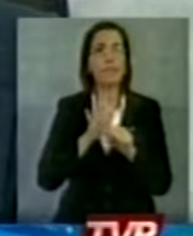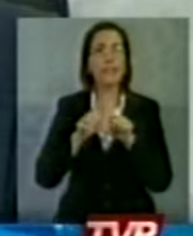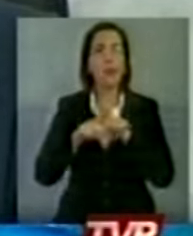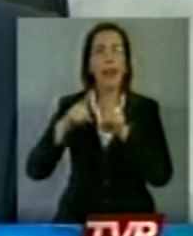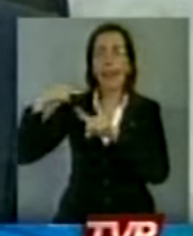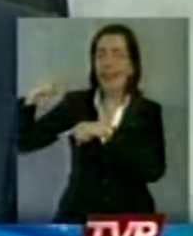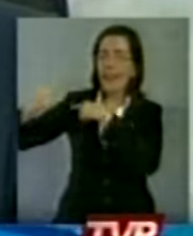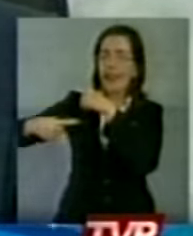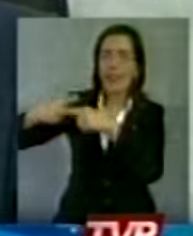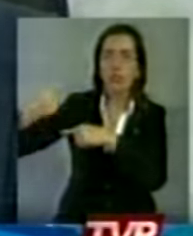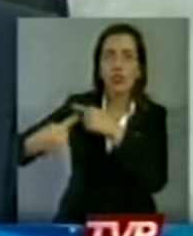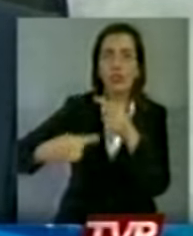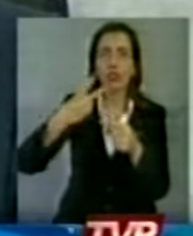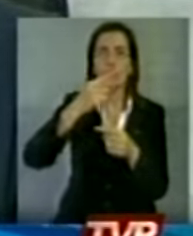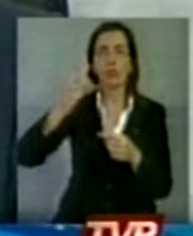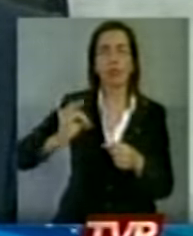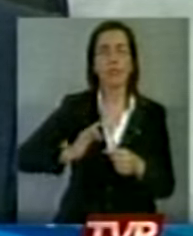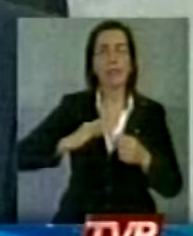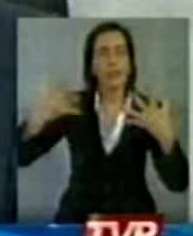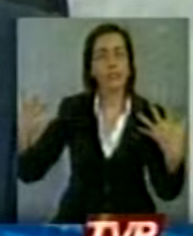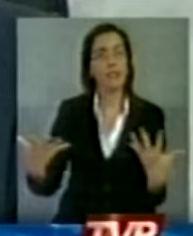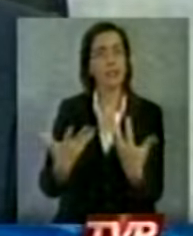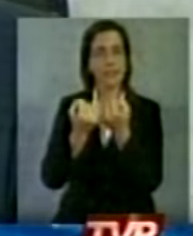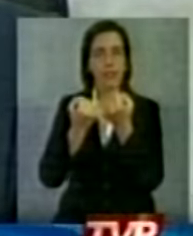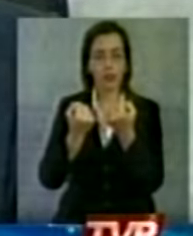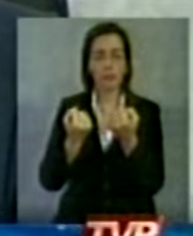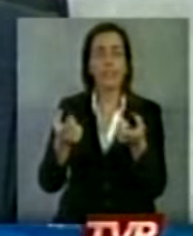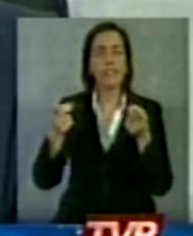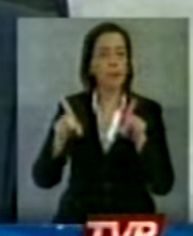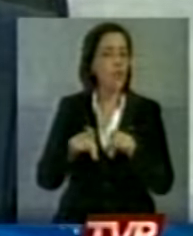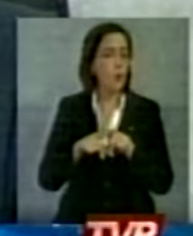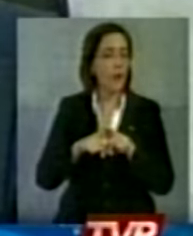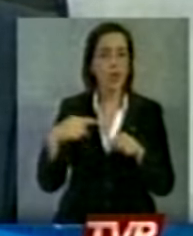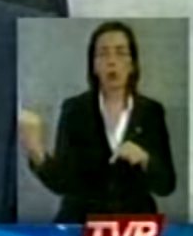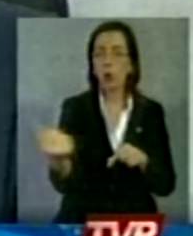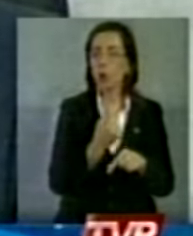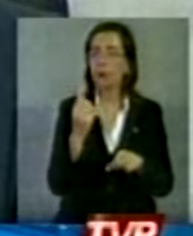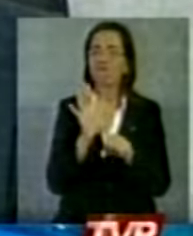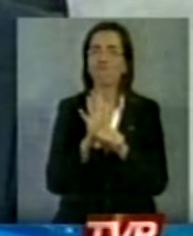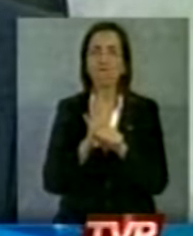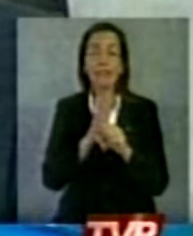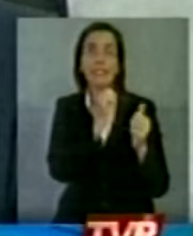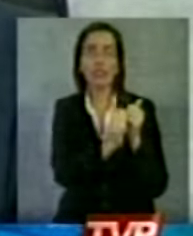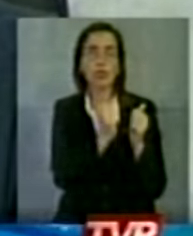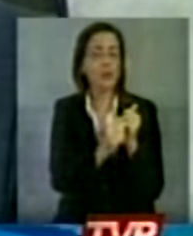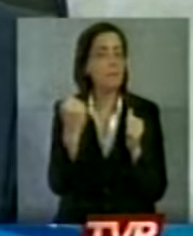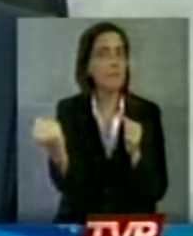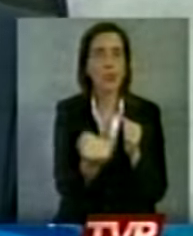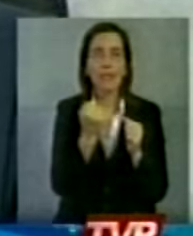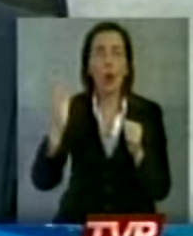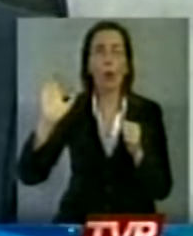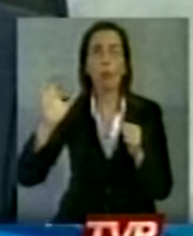del Bicentenario. Somos la comunidad histórica del